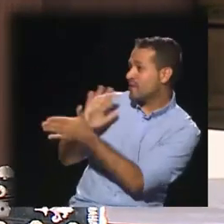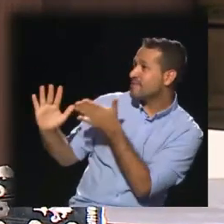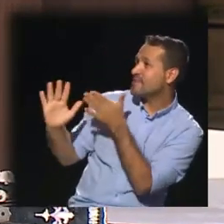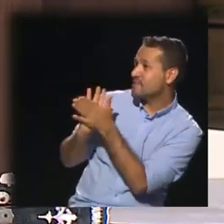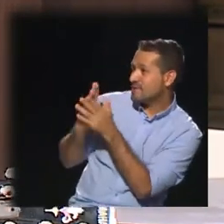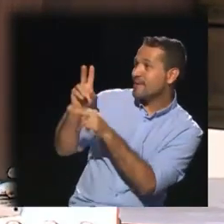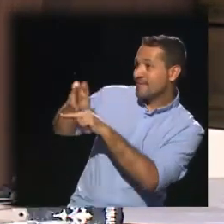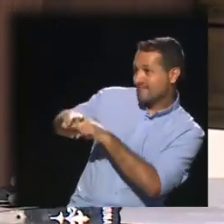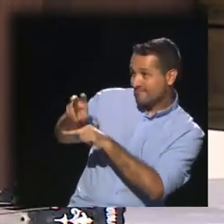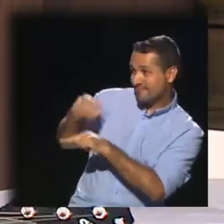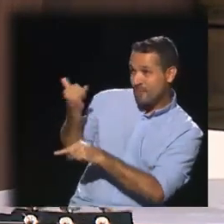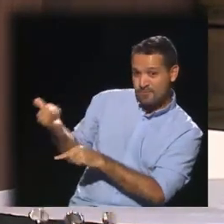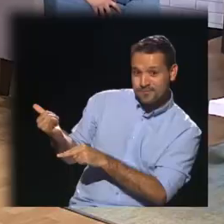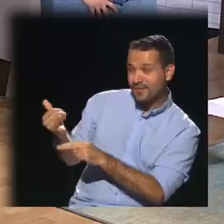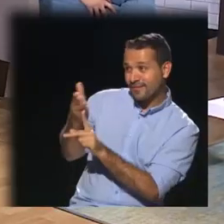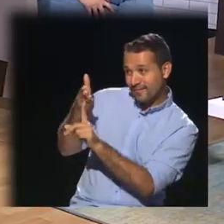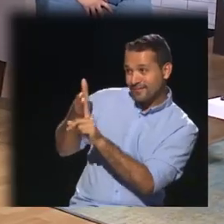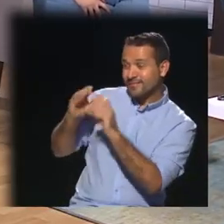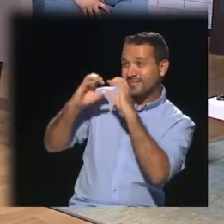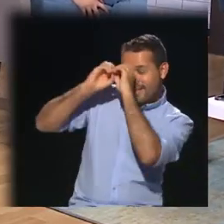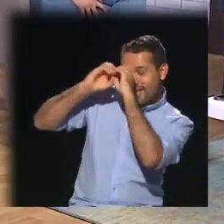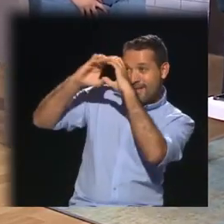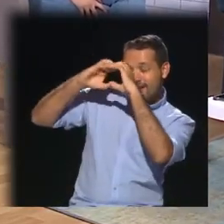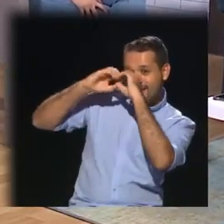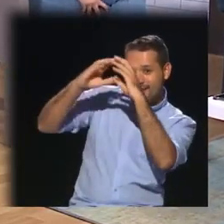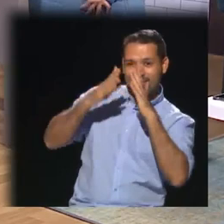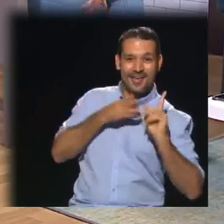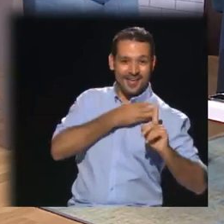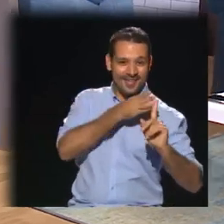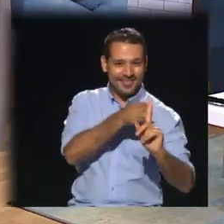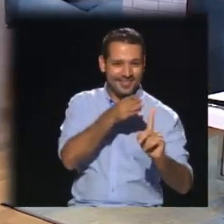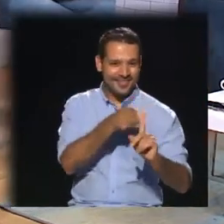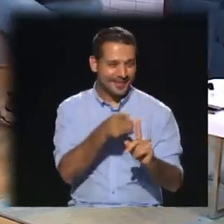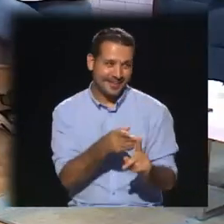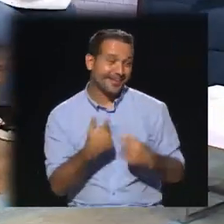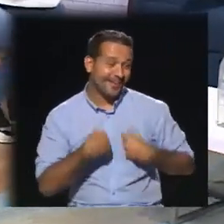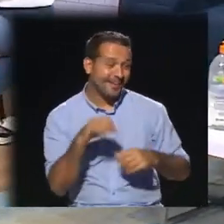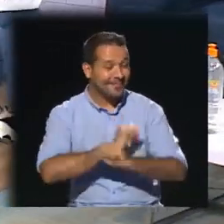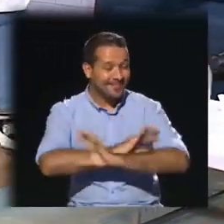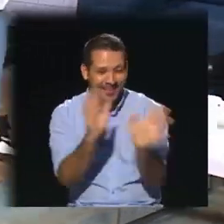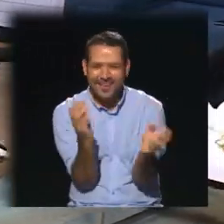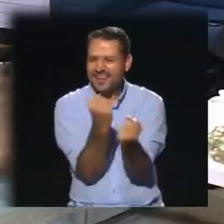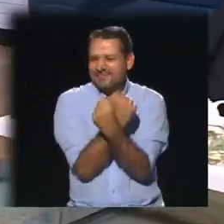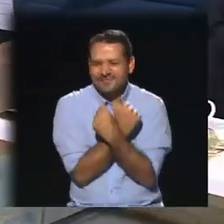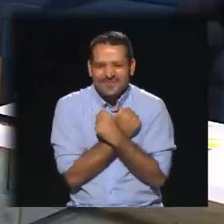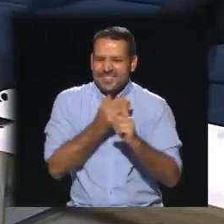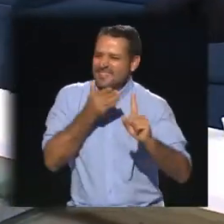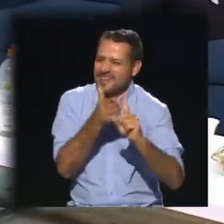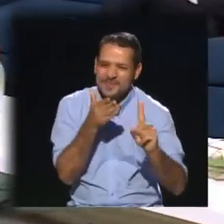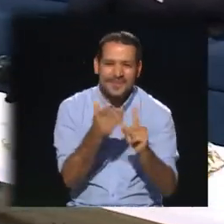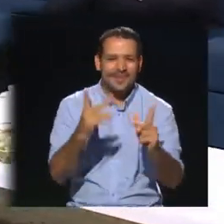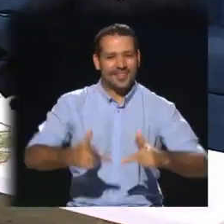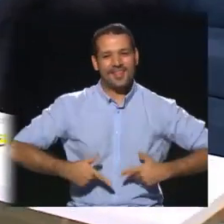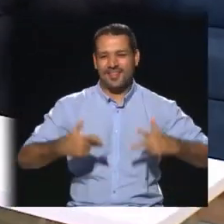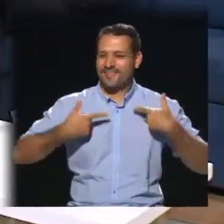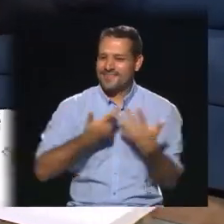el momento se encuentra enamorada. Por supuesto que sí, enamorada de la vida, enamorada de todo